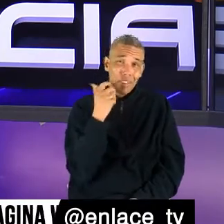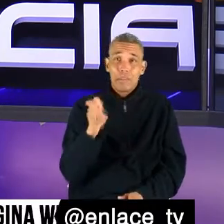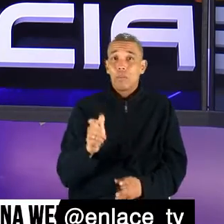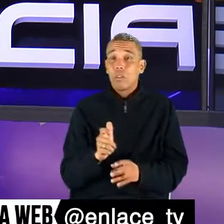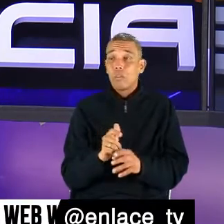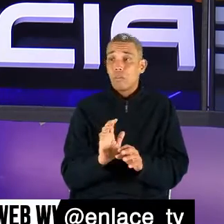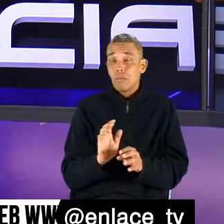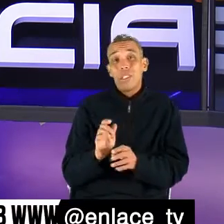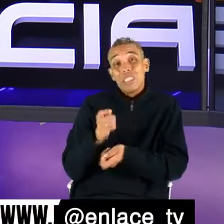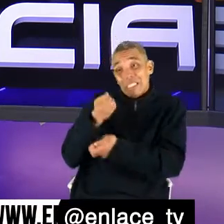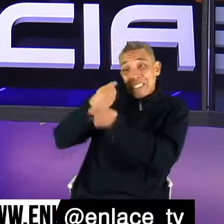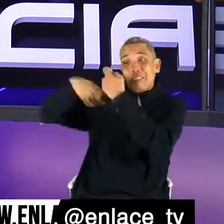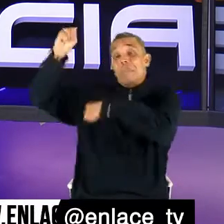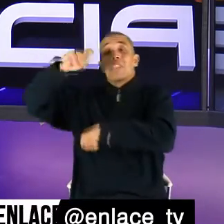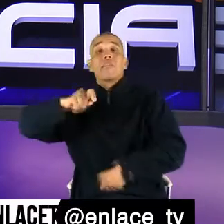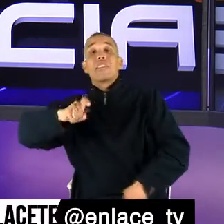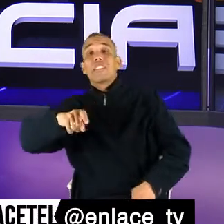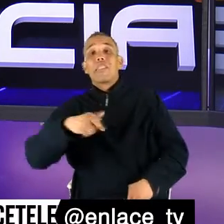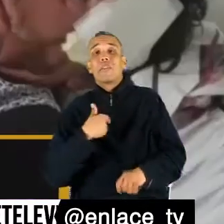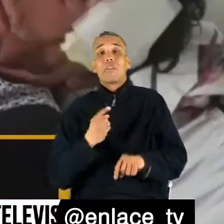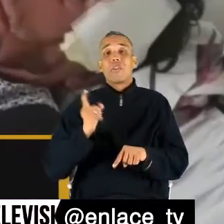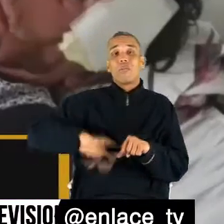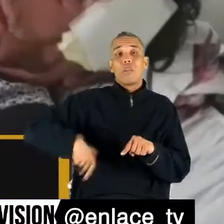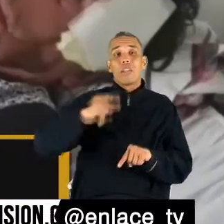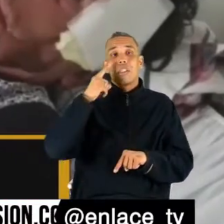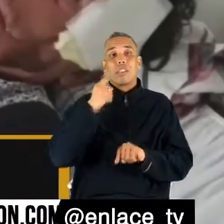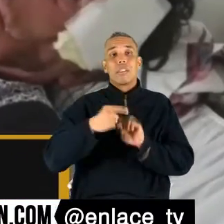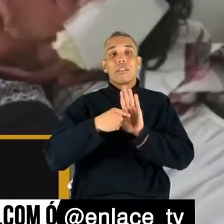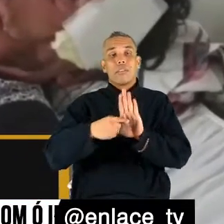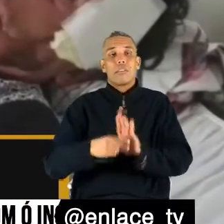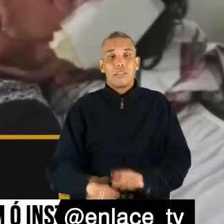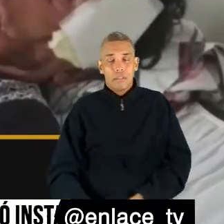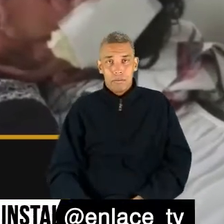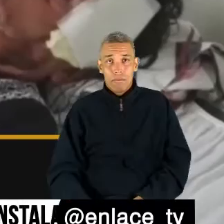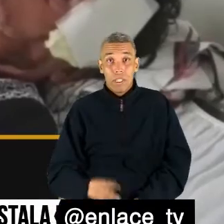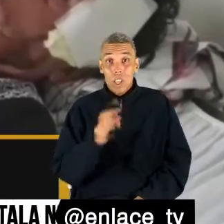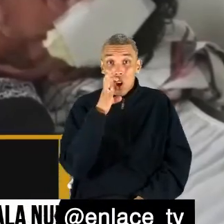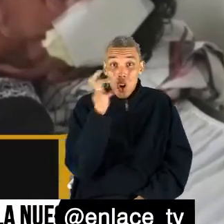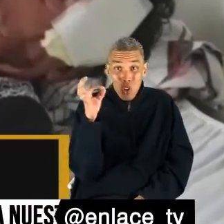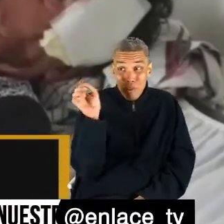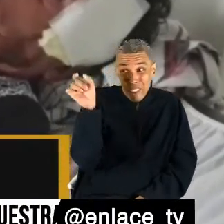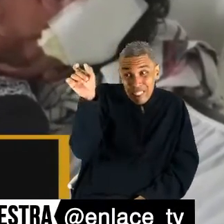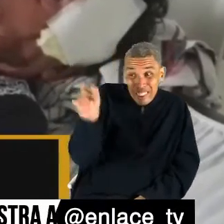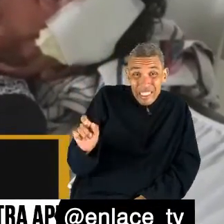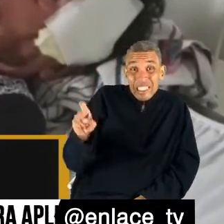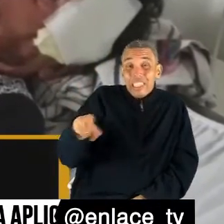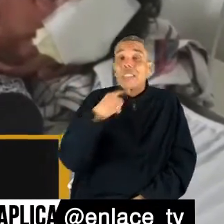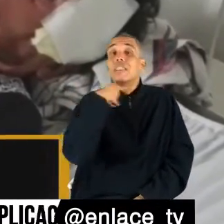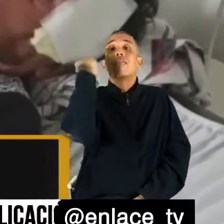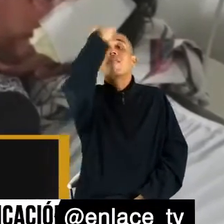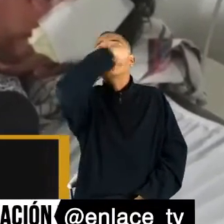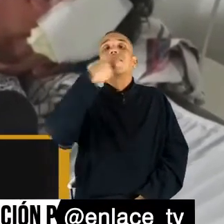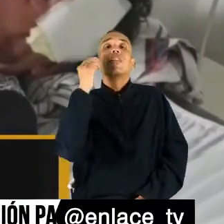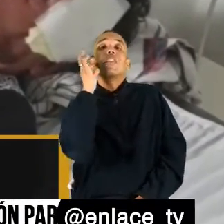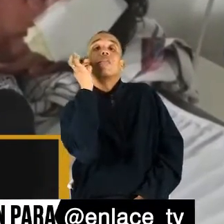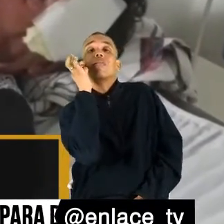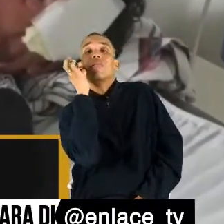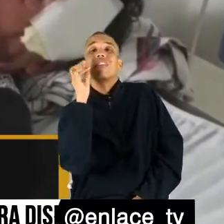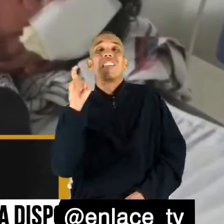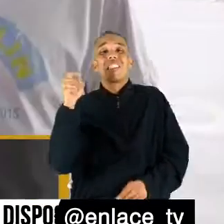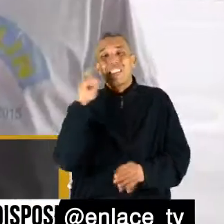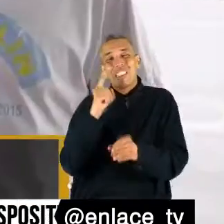fallos de tutela a favor del usuario. La familia de este hombre que requiere atención urgente para salvar su rostro hace un llamado a su EPS Café